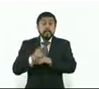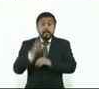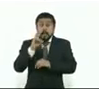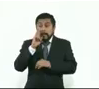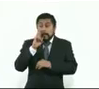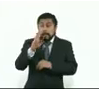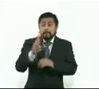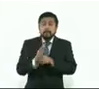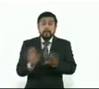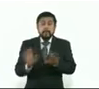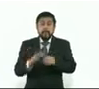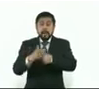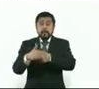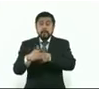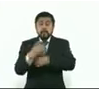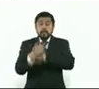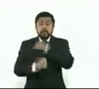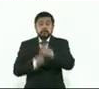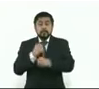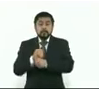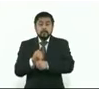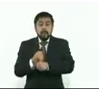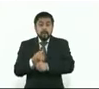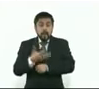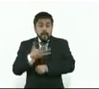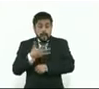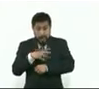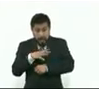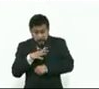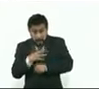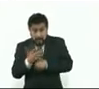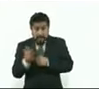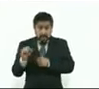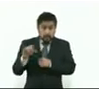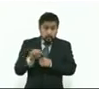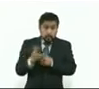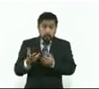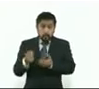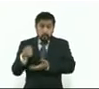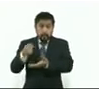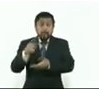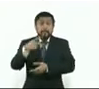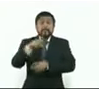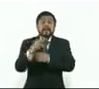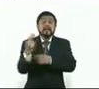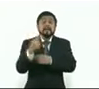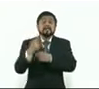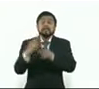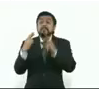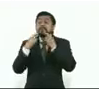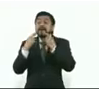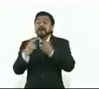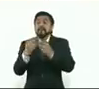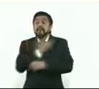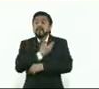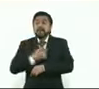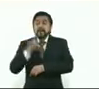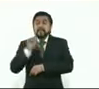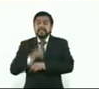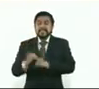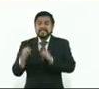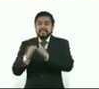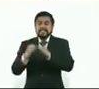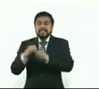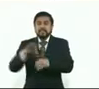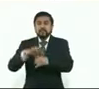ya fue aprobado del próximo año. Pero ya tendríamos que tener una reunión con la presidenta del Instituto Electoral para ver estas condiciones. Bien, doctora, por